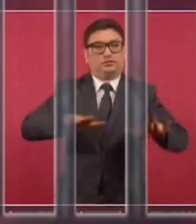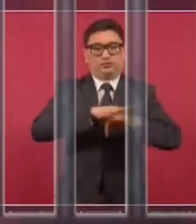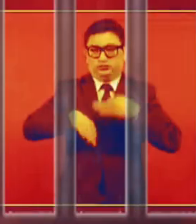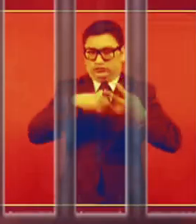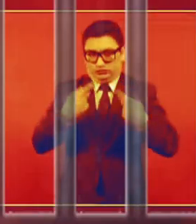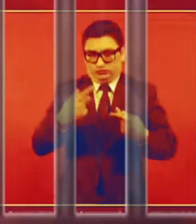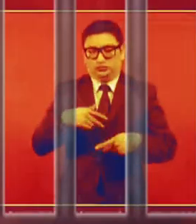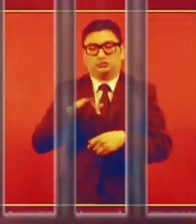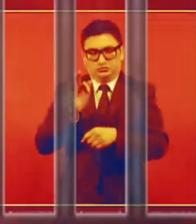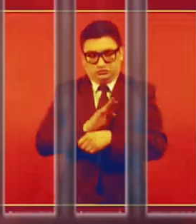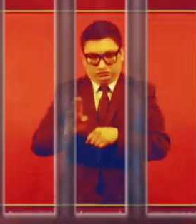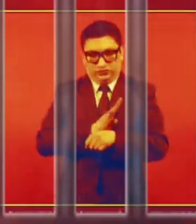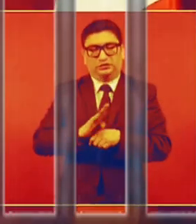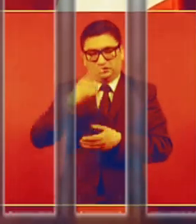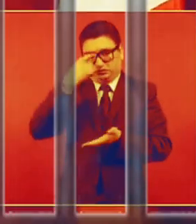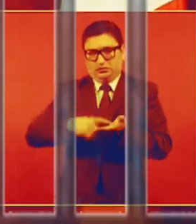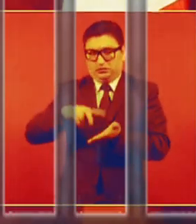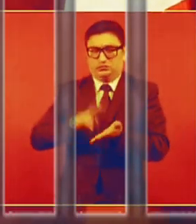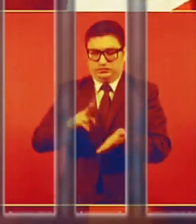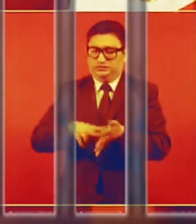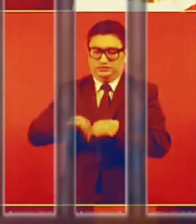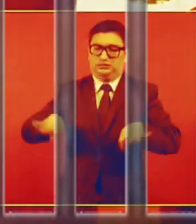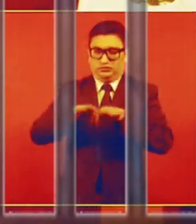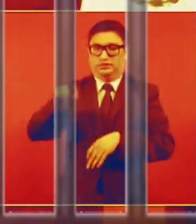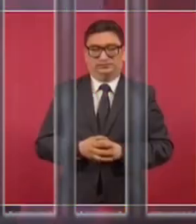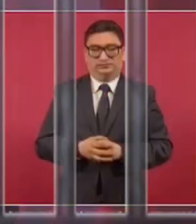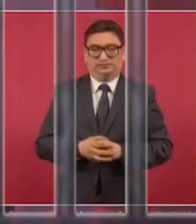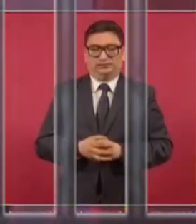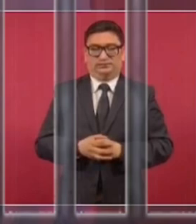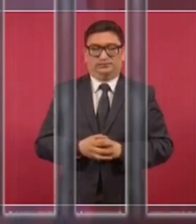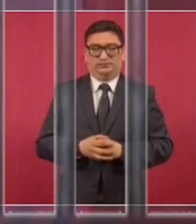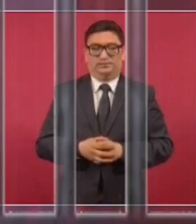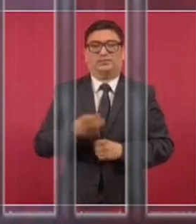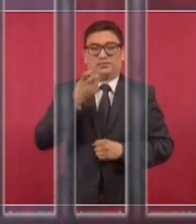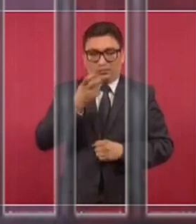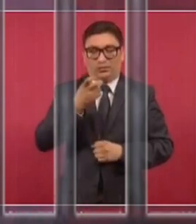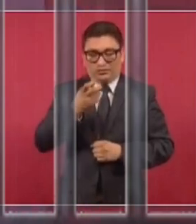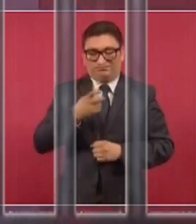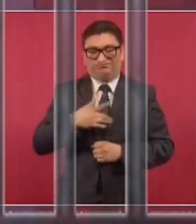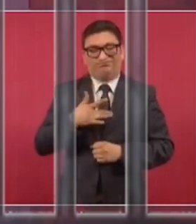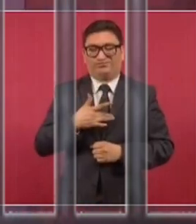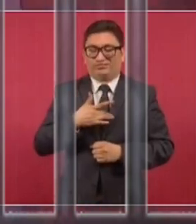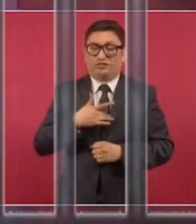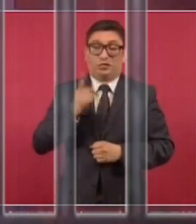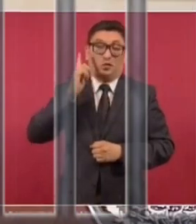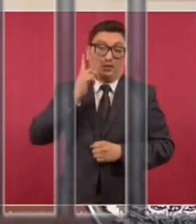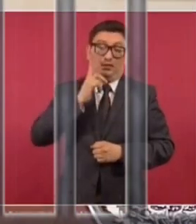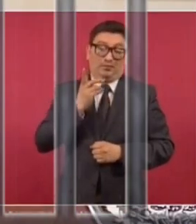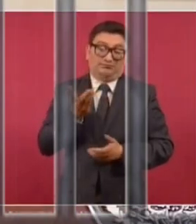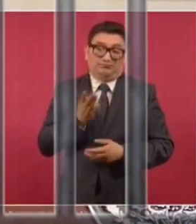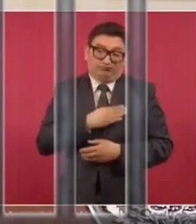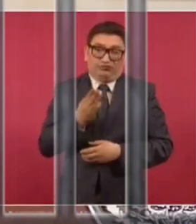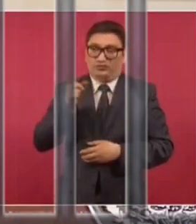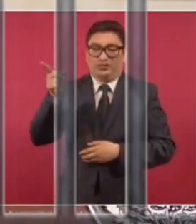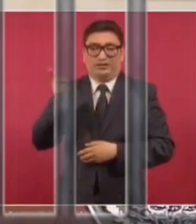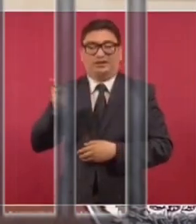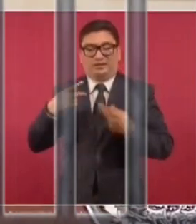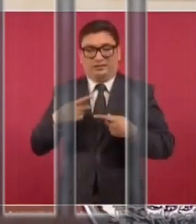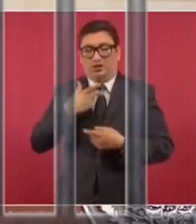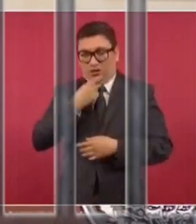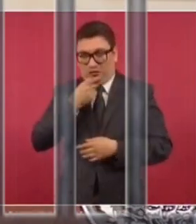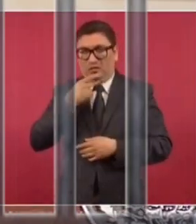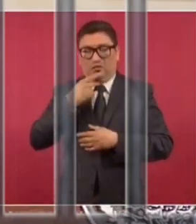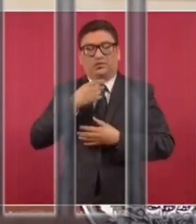pueblos sí valdría la pena que hablar sí Sería muy bueno el que él hablara